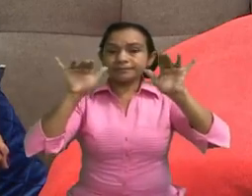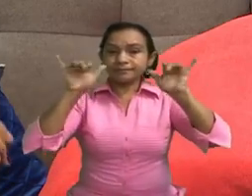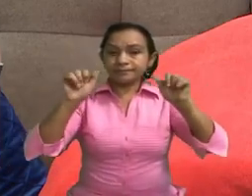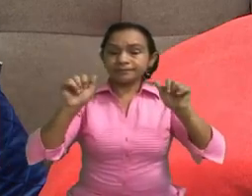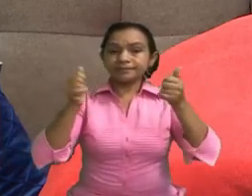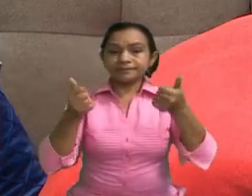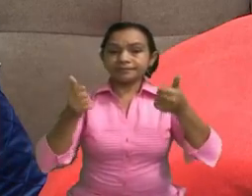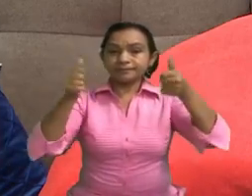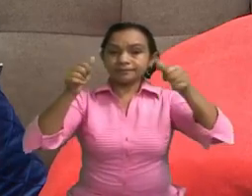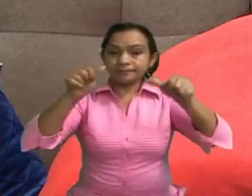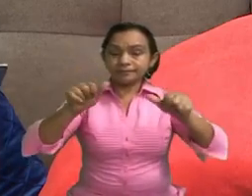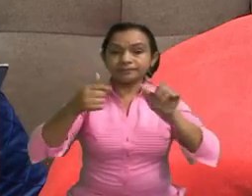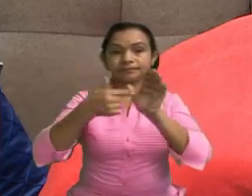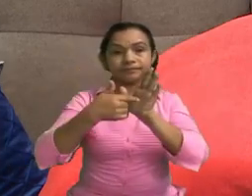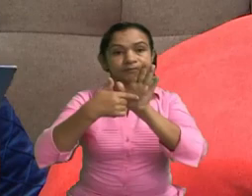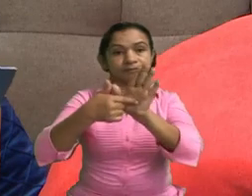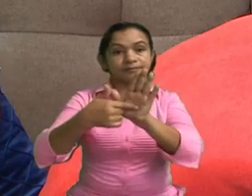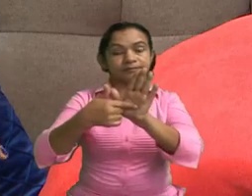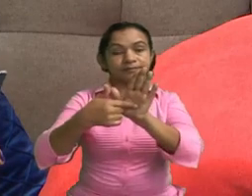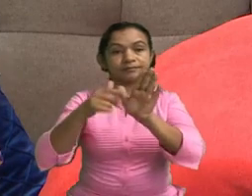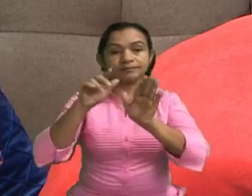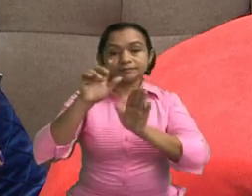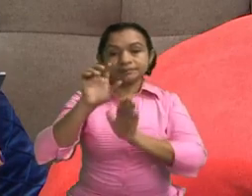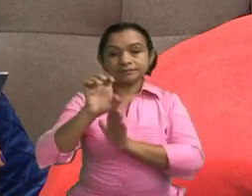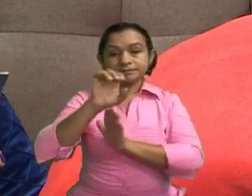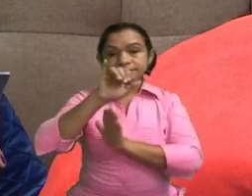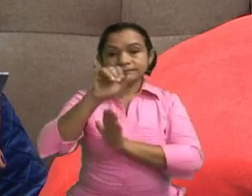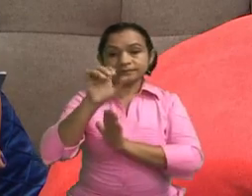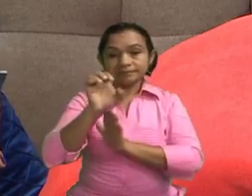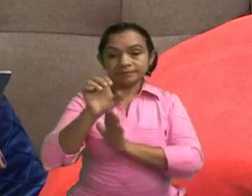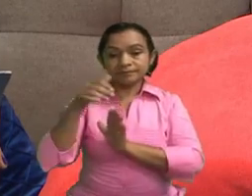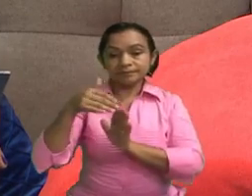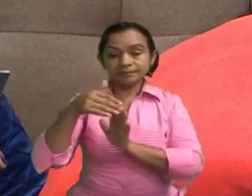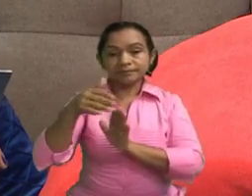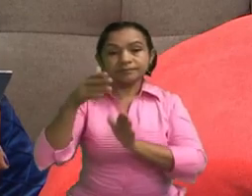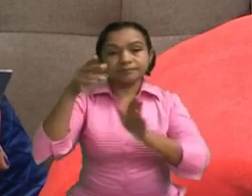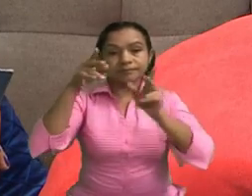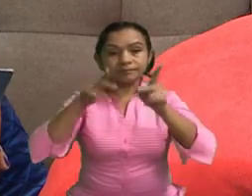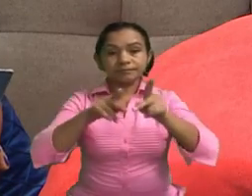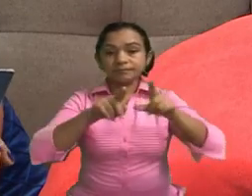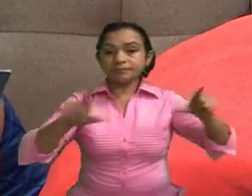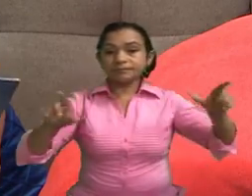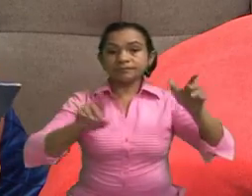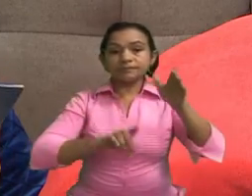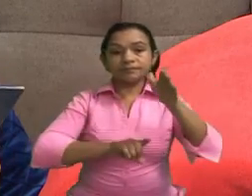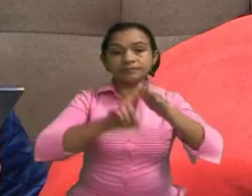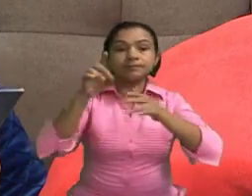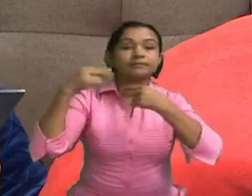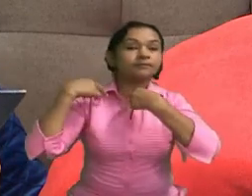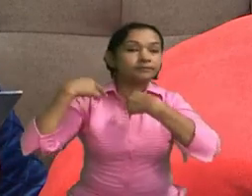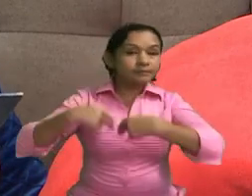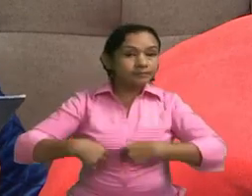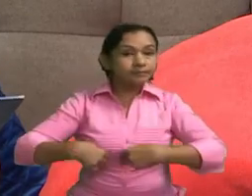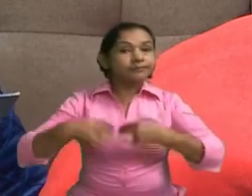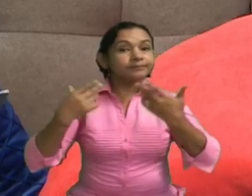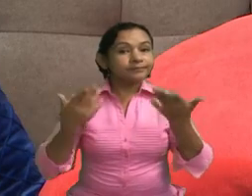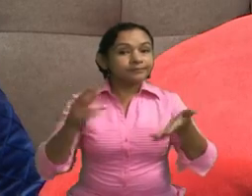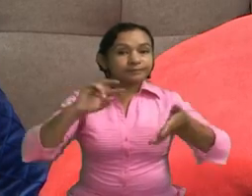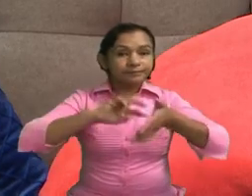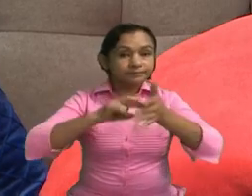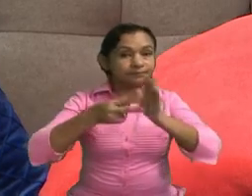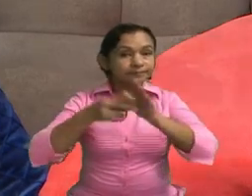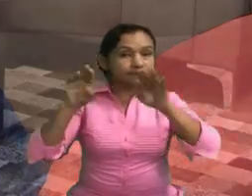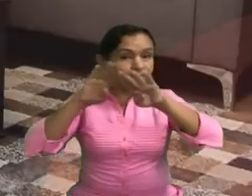¿no? Dentro, por ejemplo, es uno de los ejes del Plan de Desarrollo Humano. En este sentido,